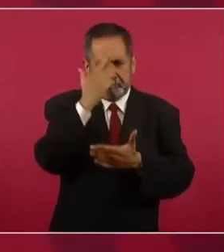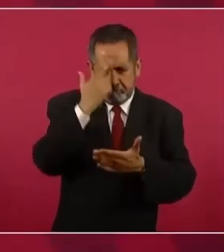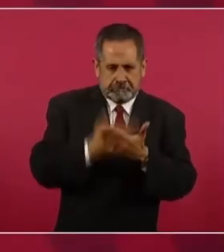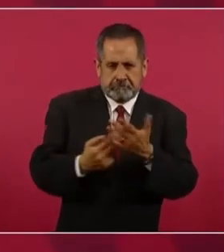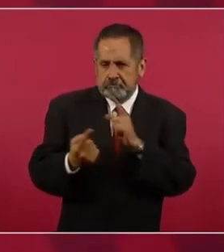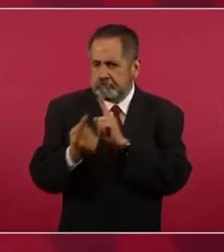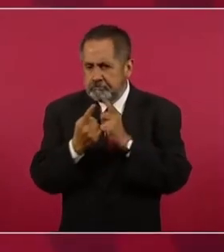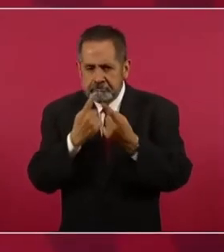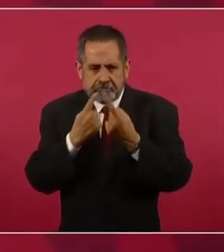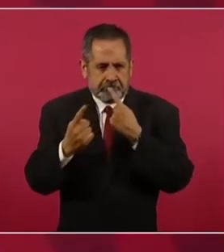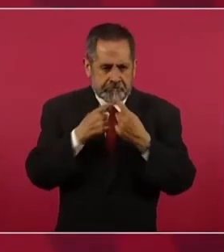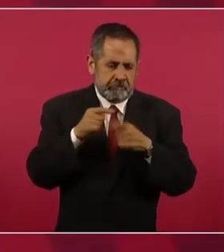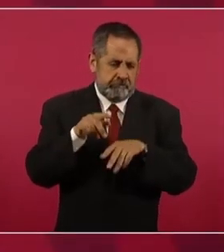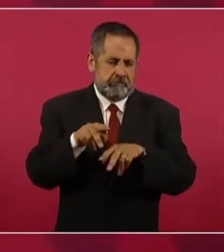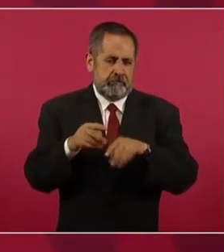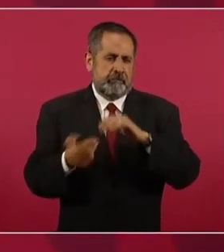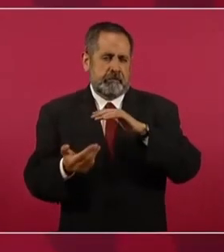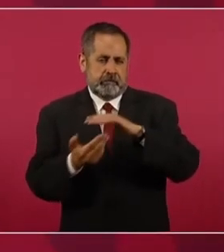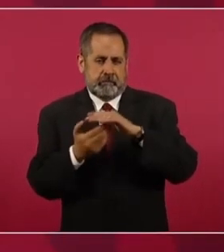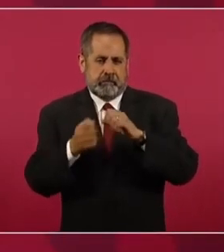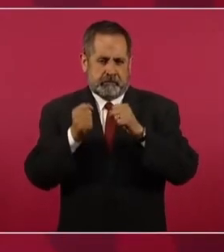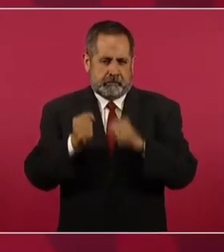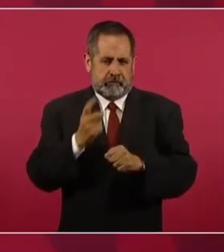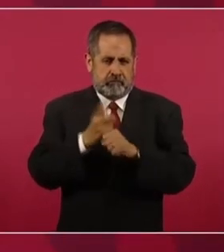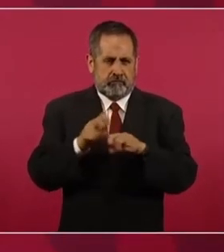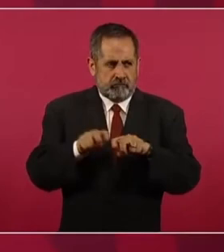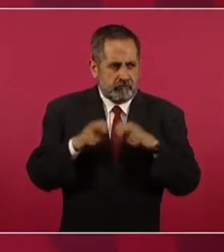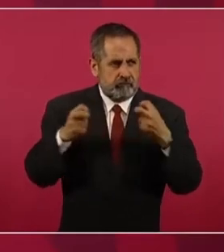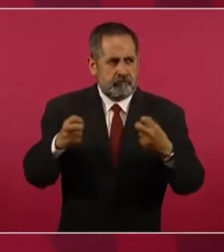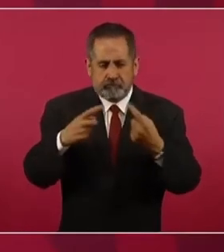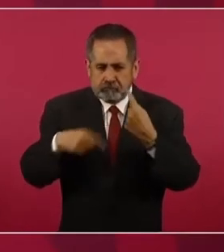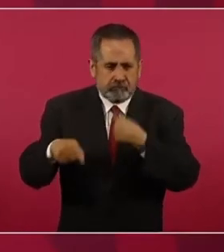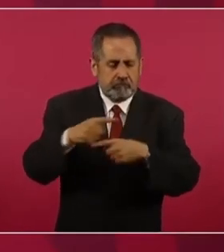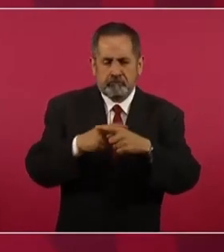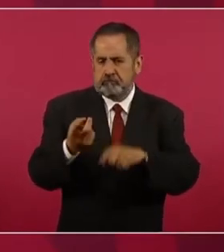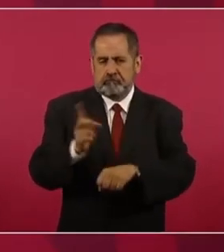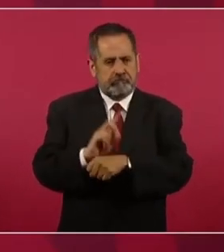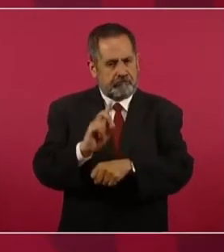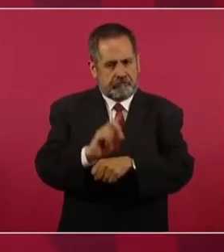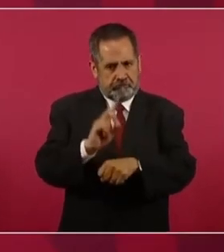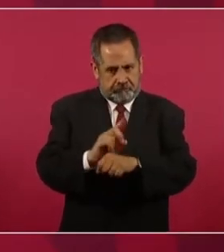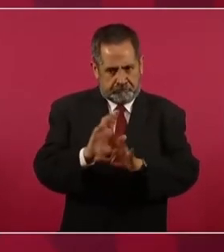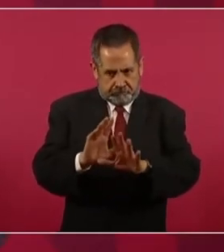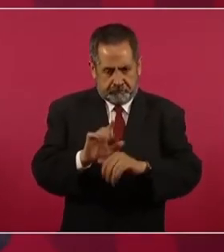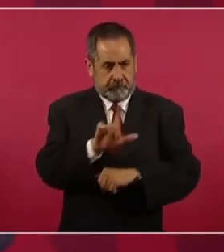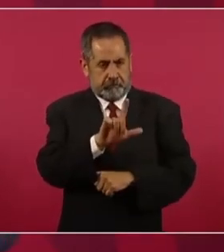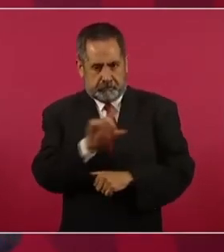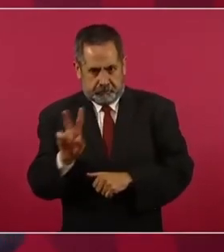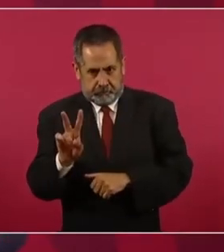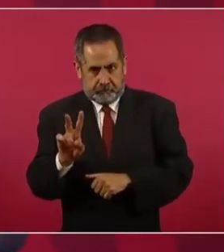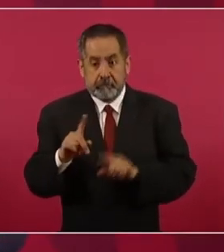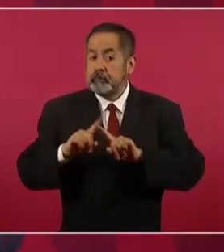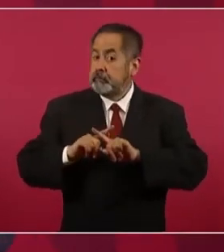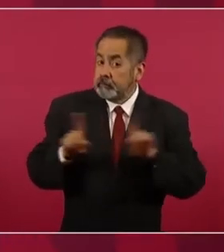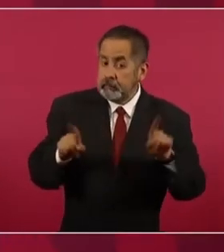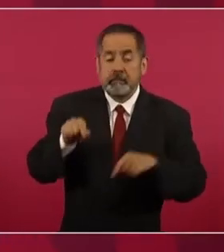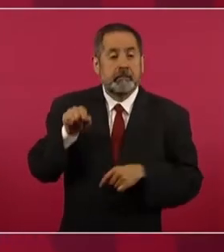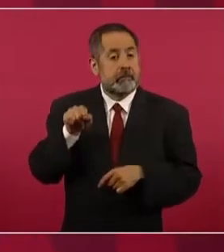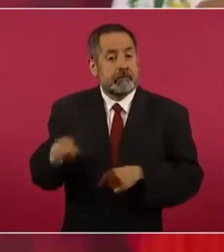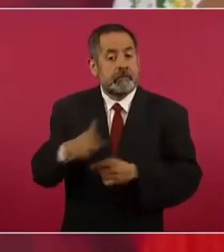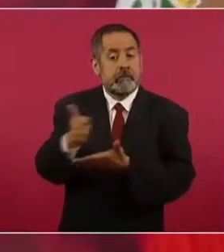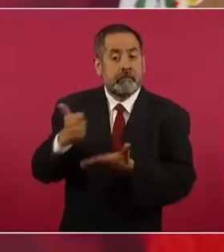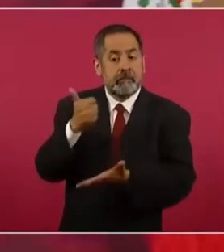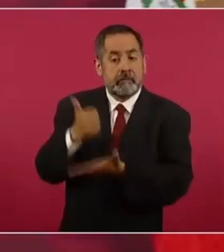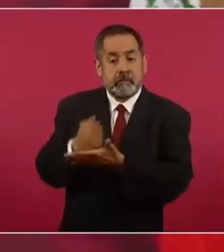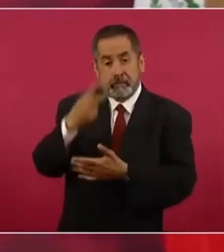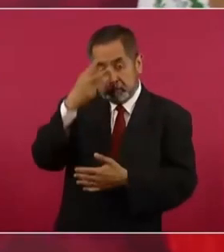sobre delitos cometidos en todo el país. Nos reunimos todos Pero en el caso de las autoridades de la